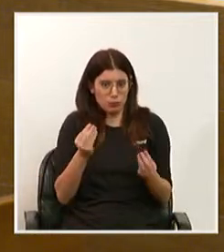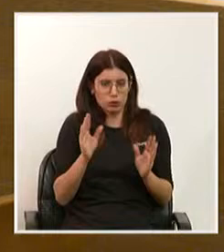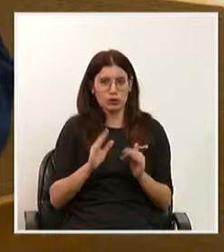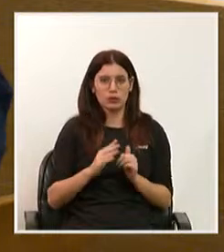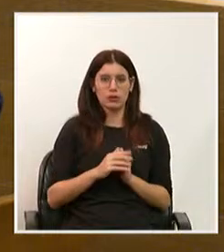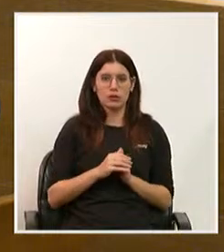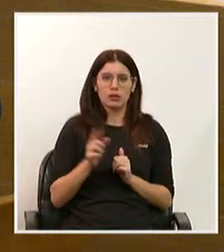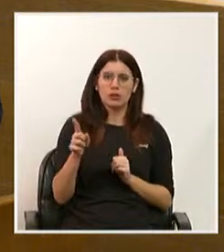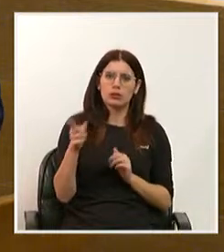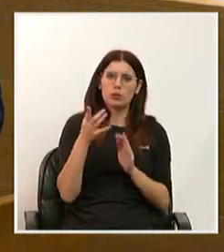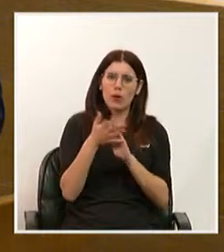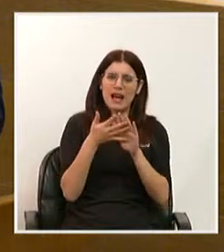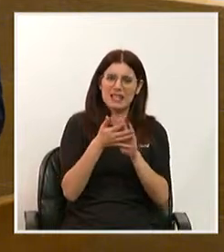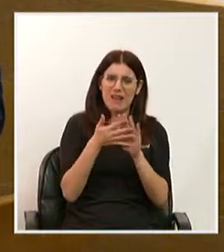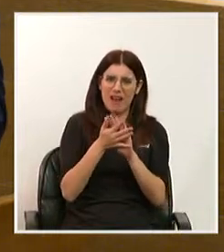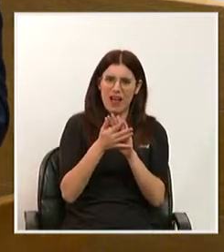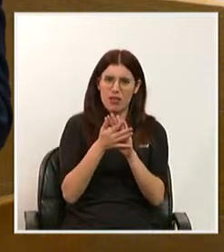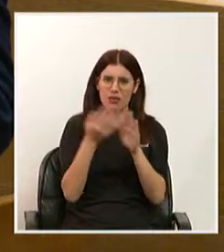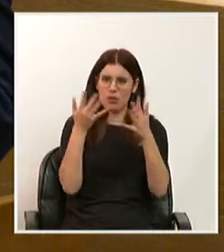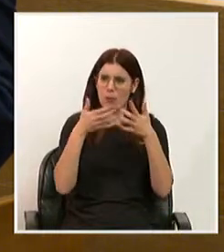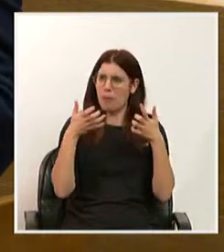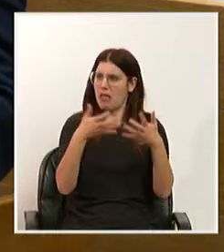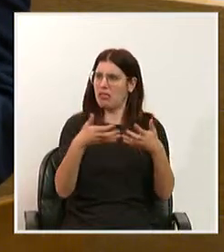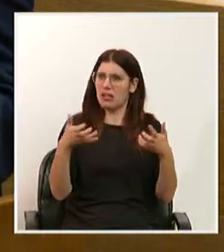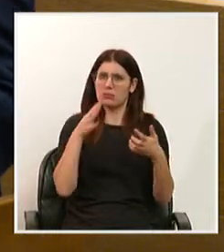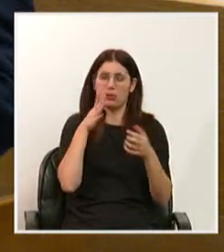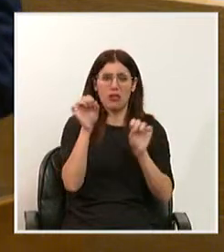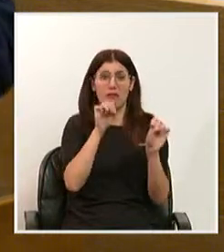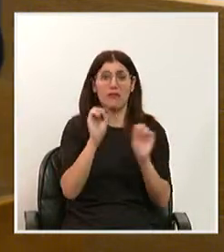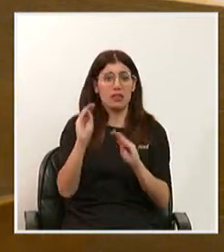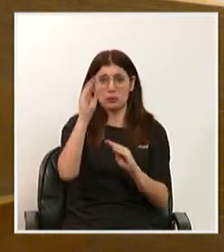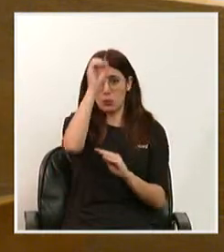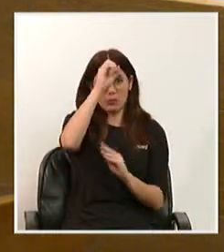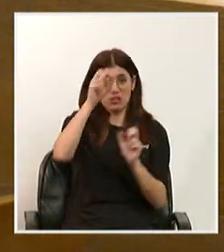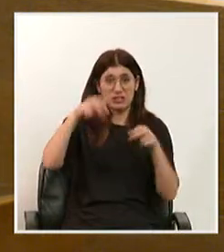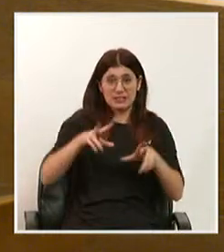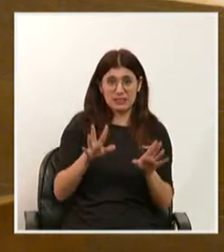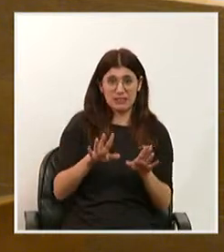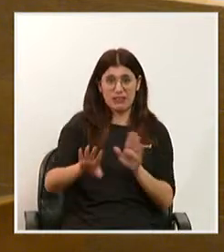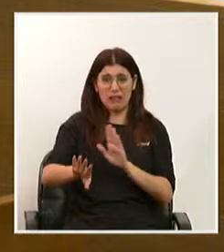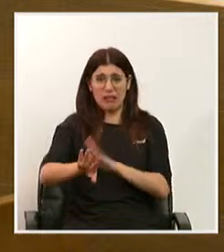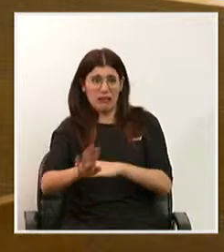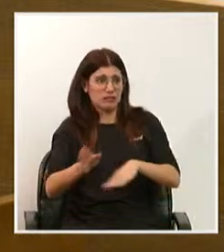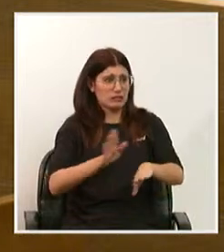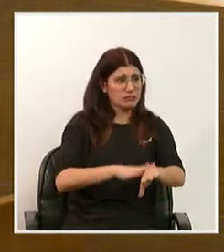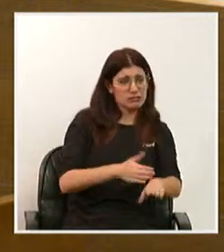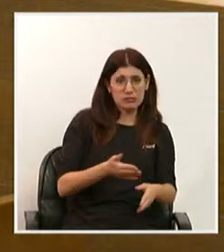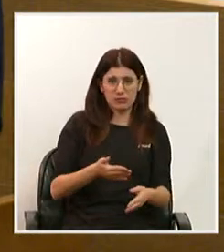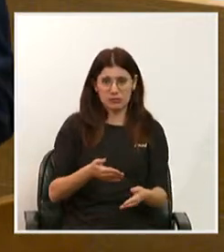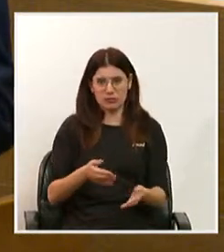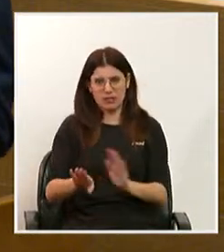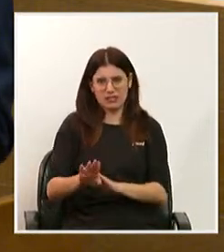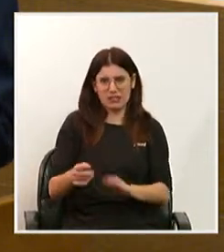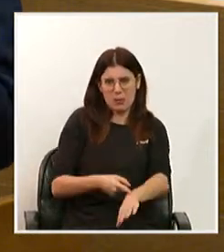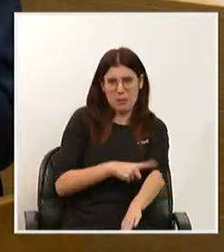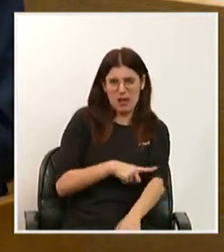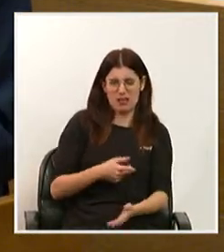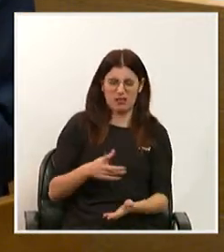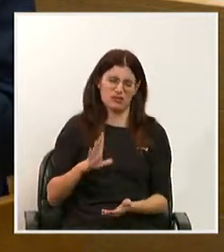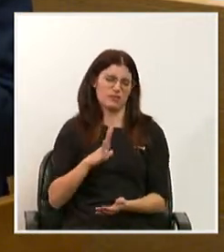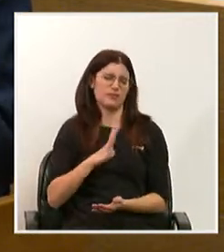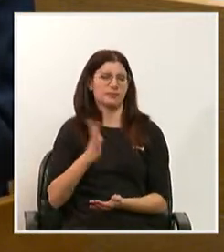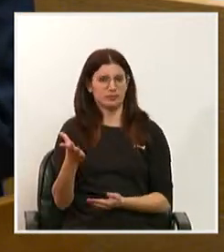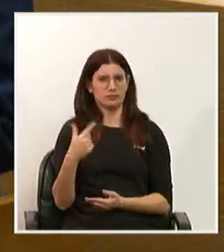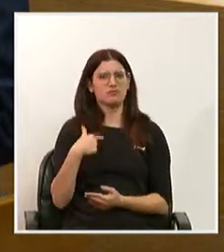ha vuelto con los mantras en lugar de defender su posición la derecha la extrema derecha hombre señor Muñoz Yo entiendo el